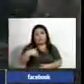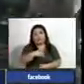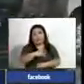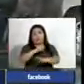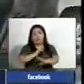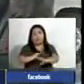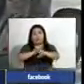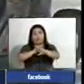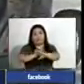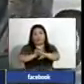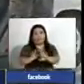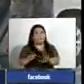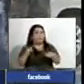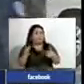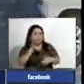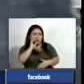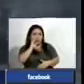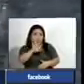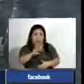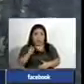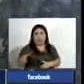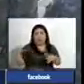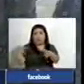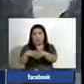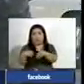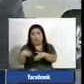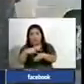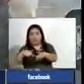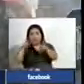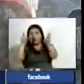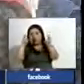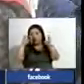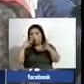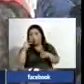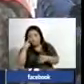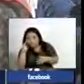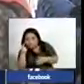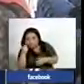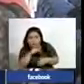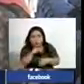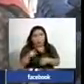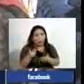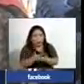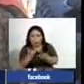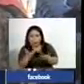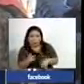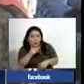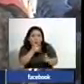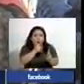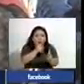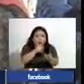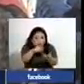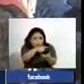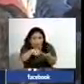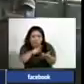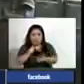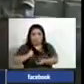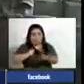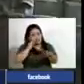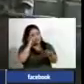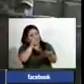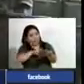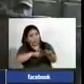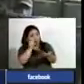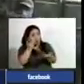Defensa Nacional, destacó que los elementos del Comando de Sanidad Militar aplicarán protocolos ante cualquier caso sospechoso de COVID-19